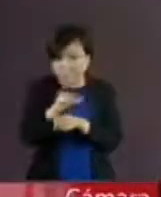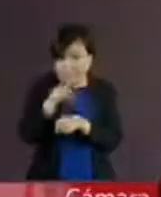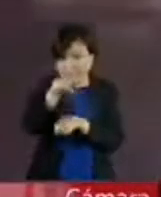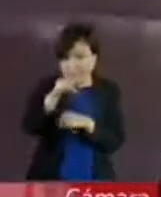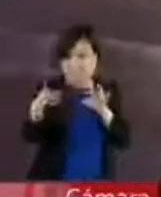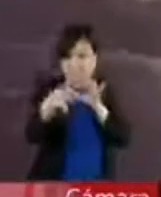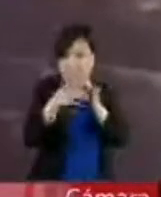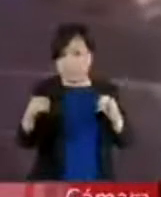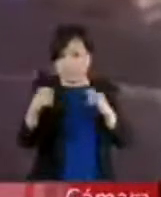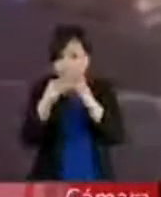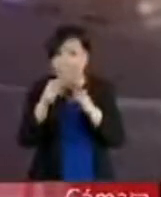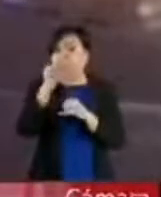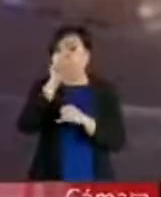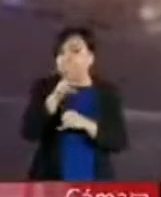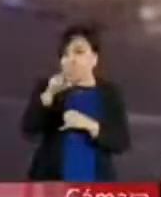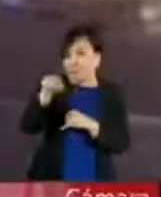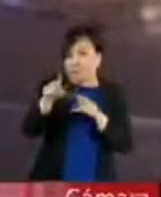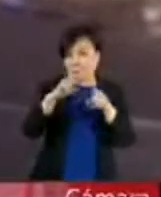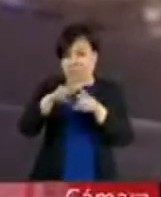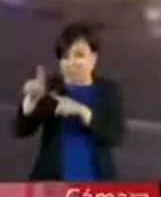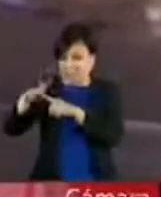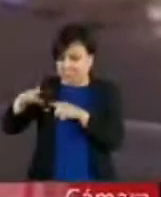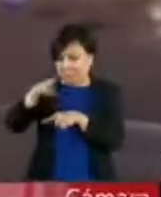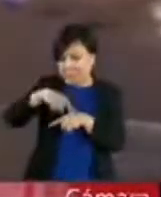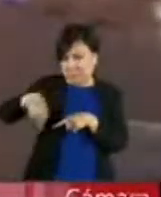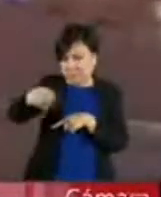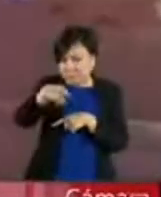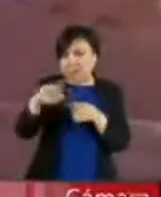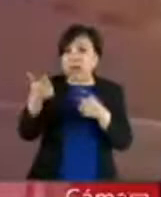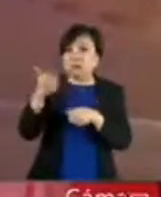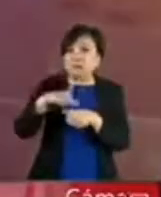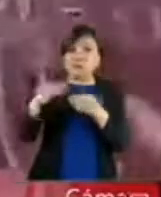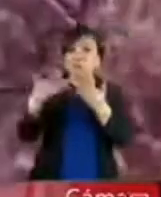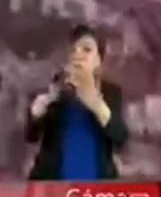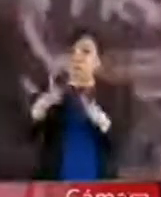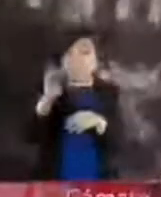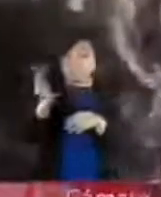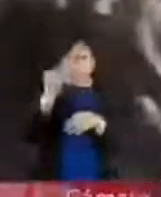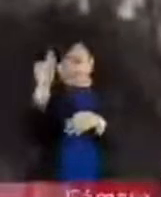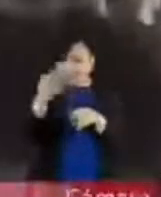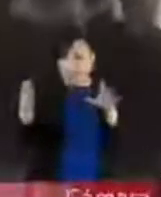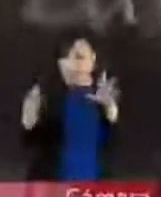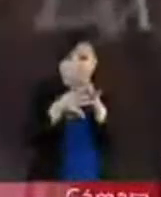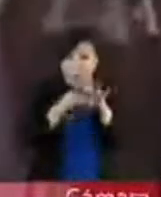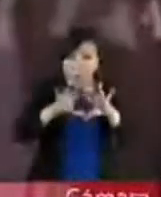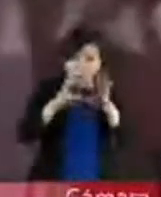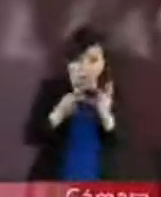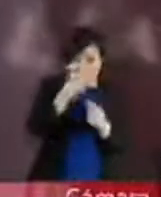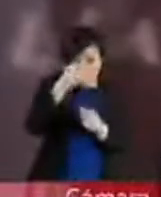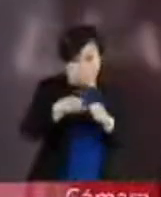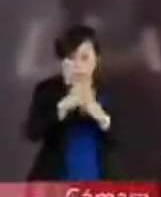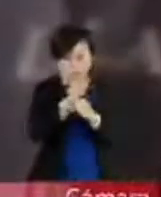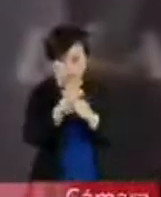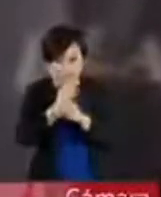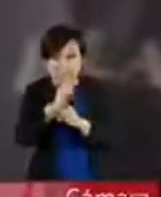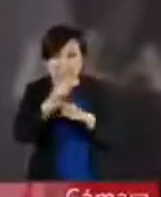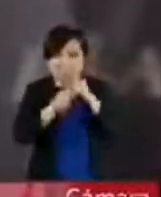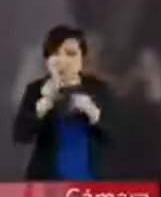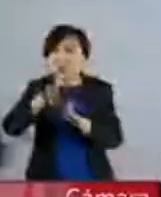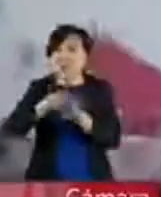y organismos descentralizados de la Administración Pública Federal para establecer e implementar mejoras en